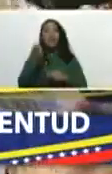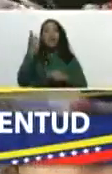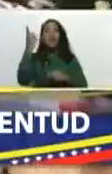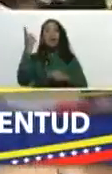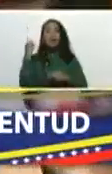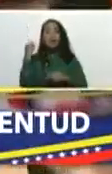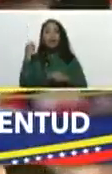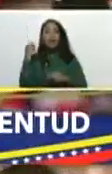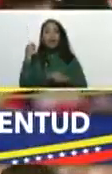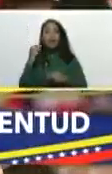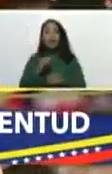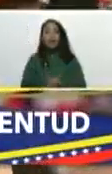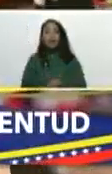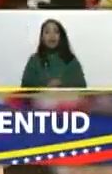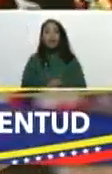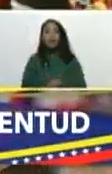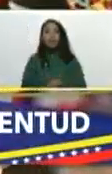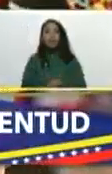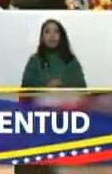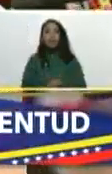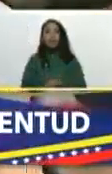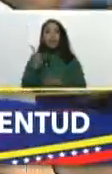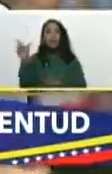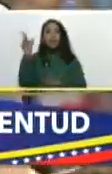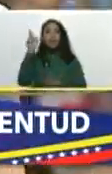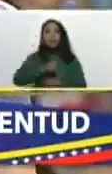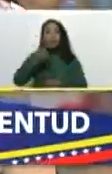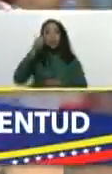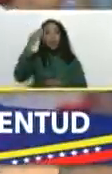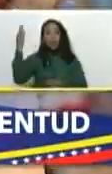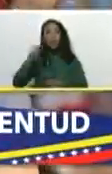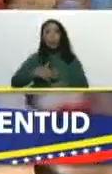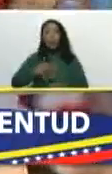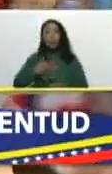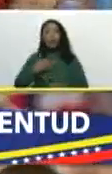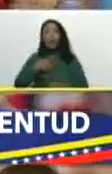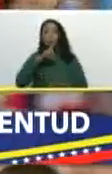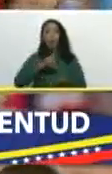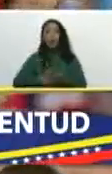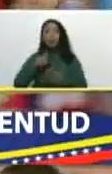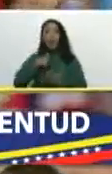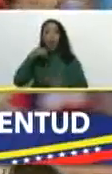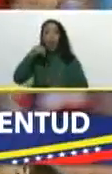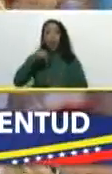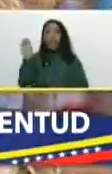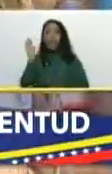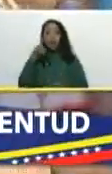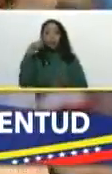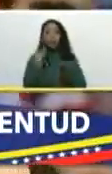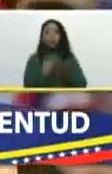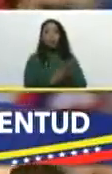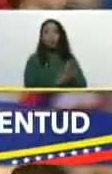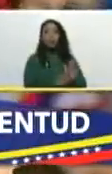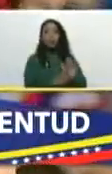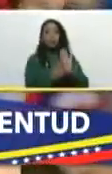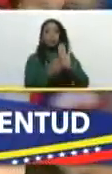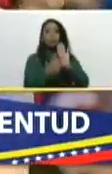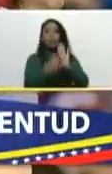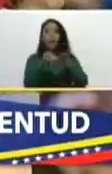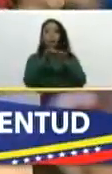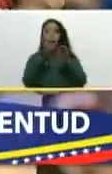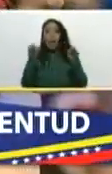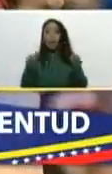alzaron su voz para todos y tener ese sueño de poder cumplir algo. Y yo vengo hoy a demostrar en la mesa